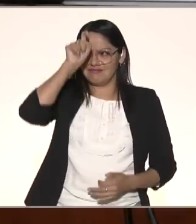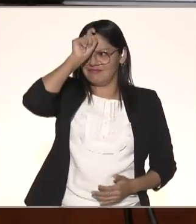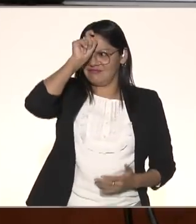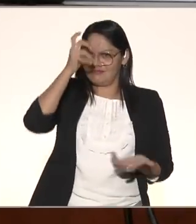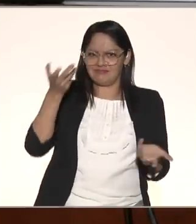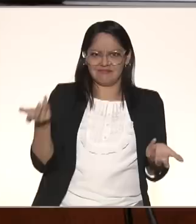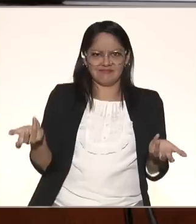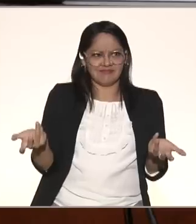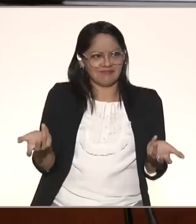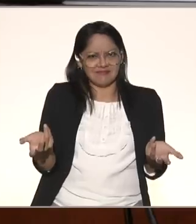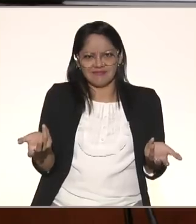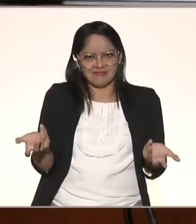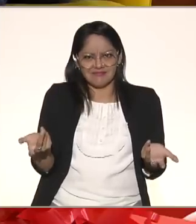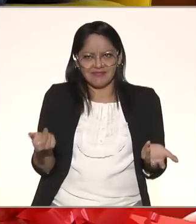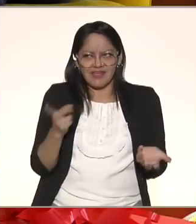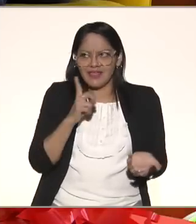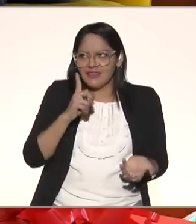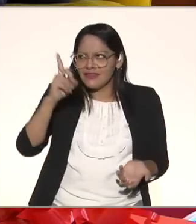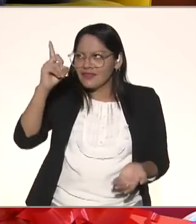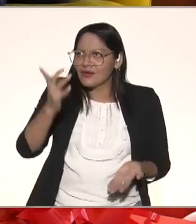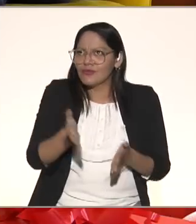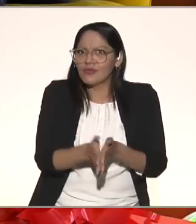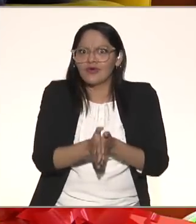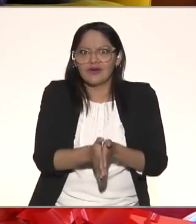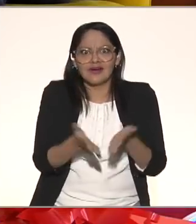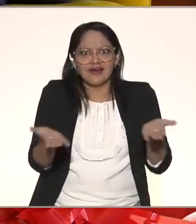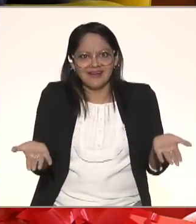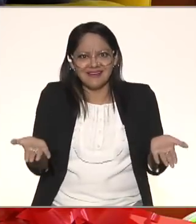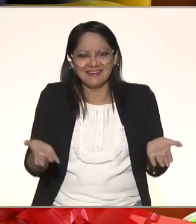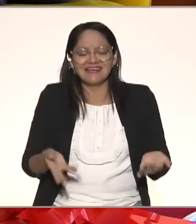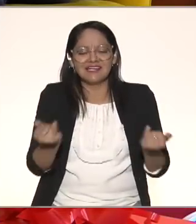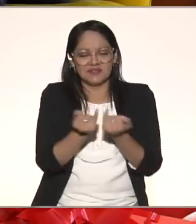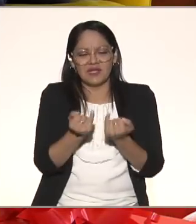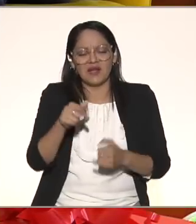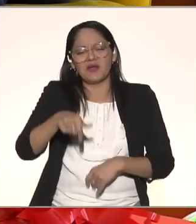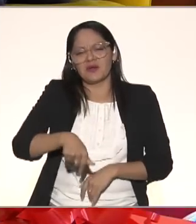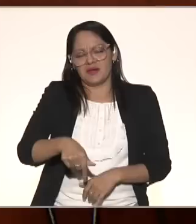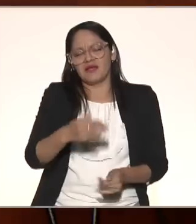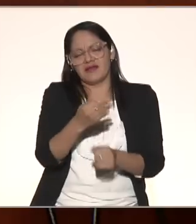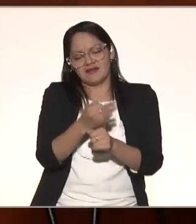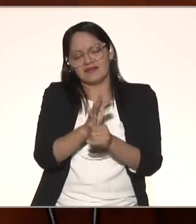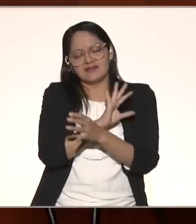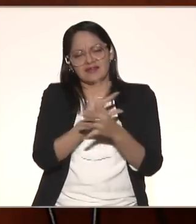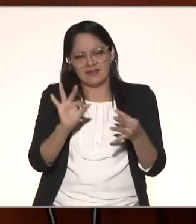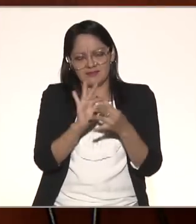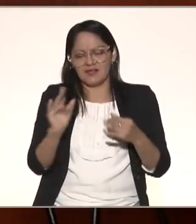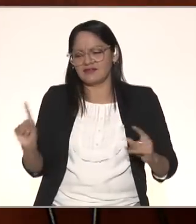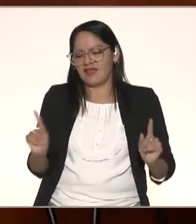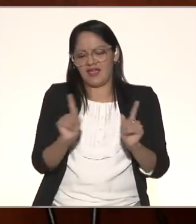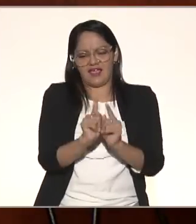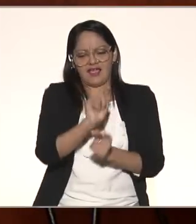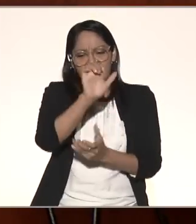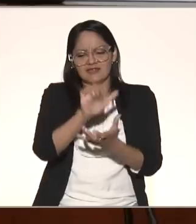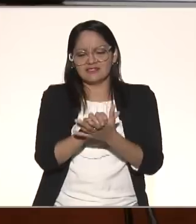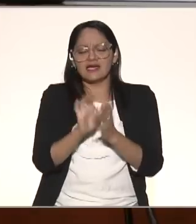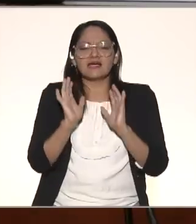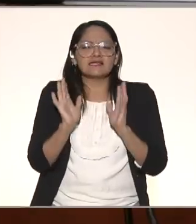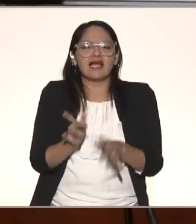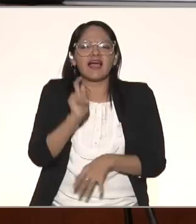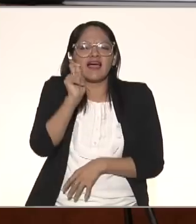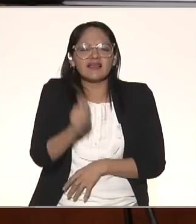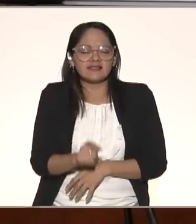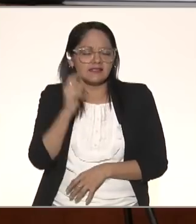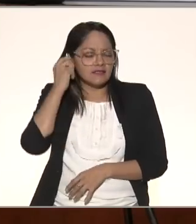Dios mío. Bueno, pero ya se puede hablar. Digo, obviamente, pues sí, claro que te casas y no es que ya vas a estar